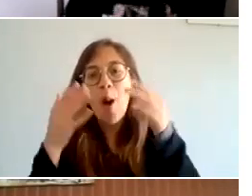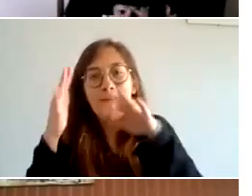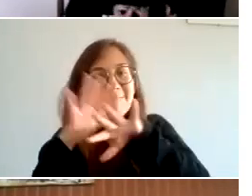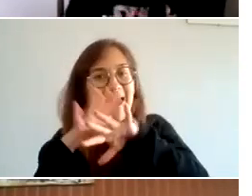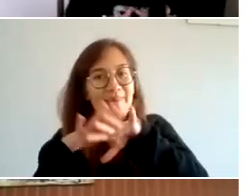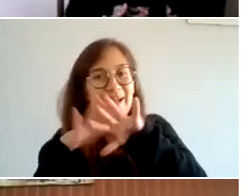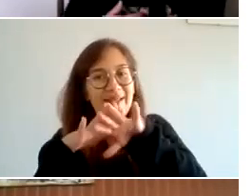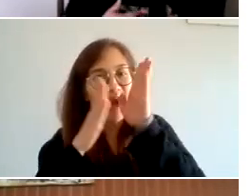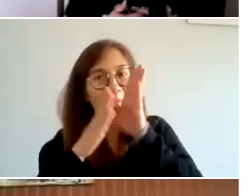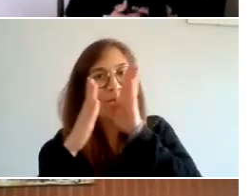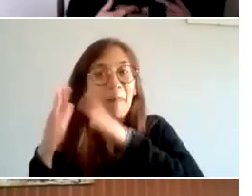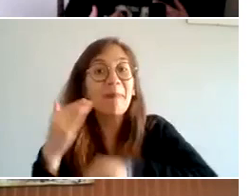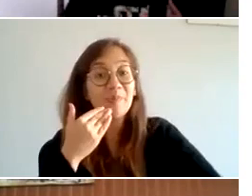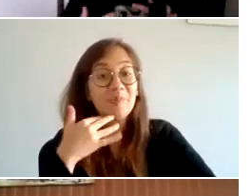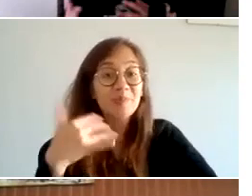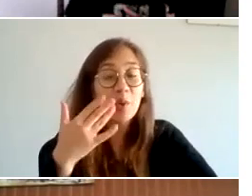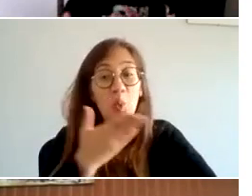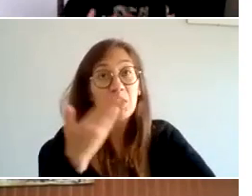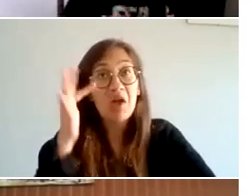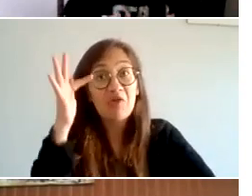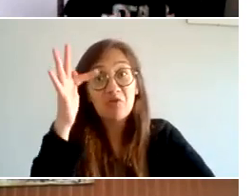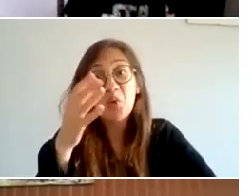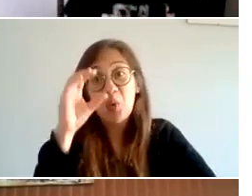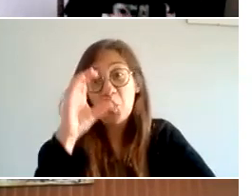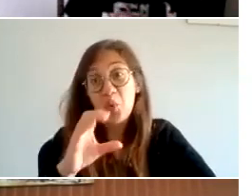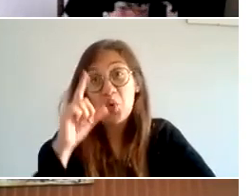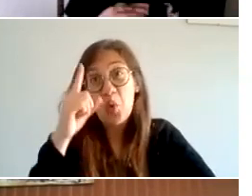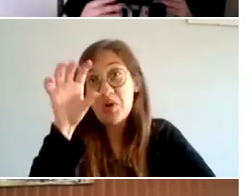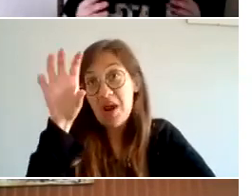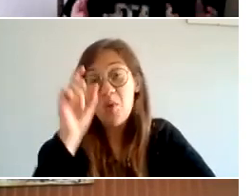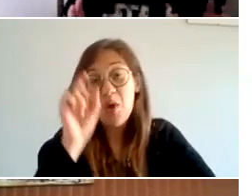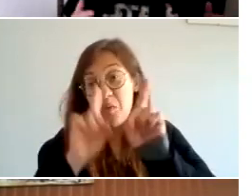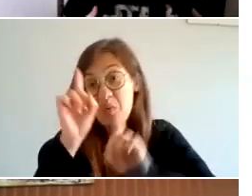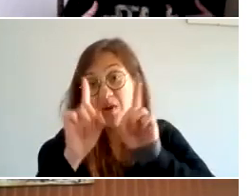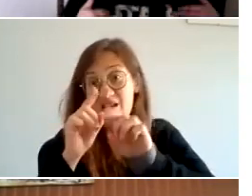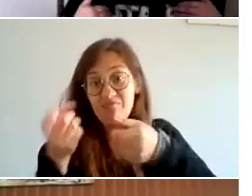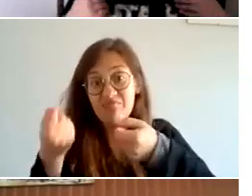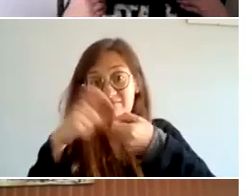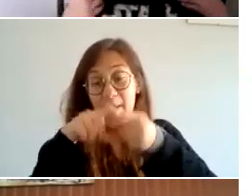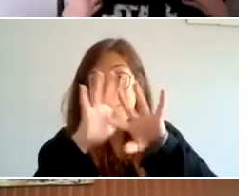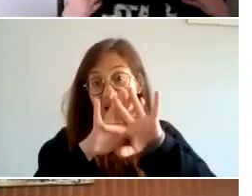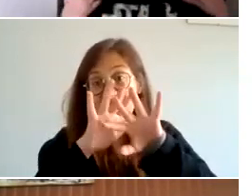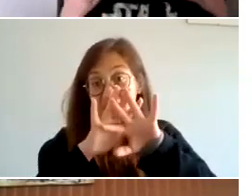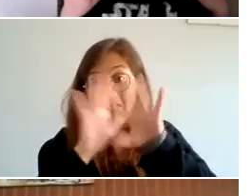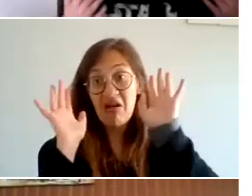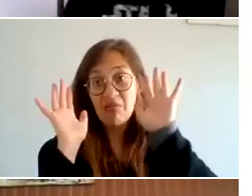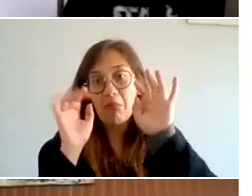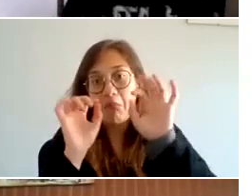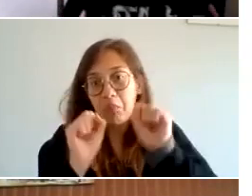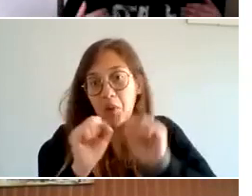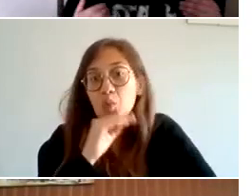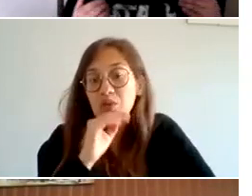uno que, como yo soy ingeniero y trabajo en inteligencia artificial, hay cosas, por ejemplo,